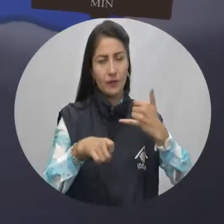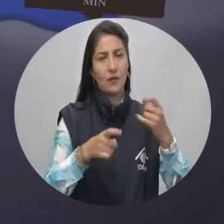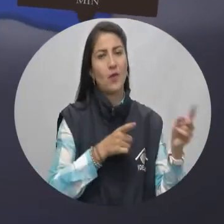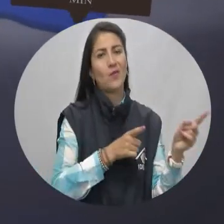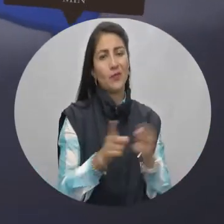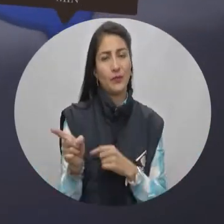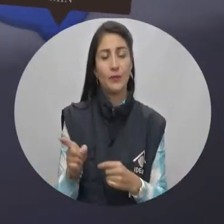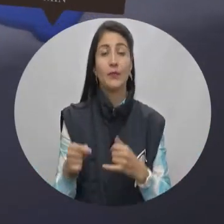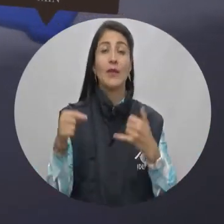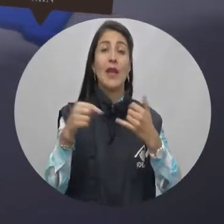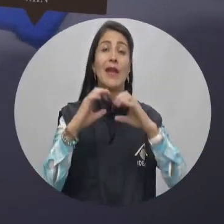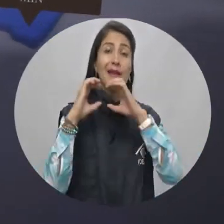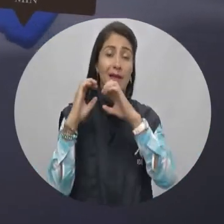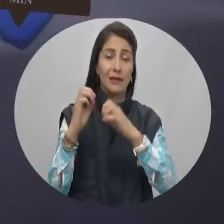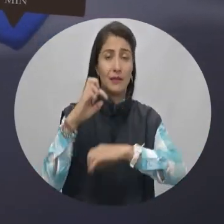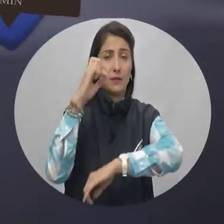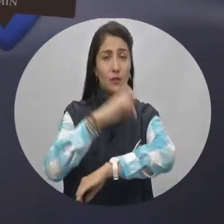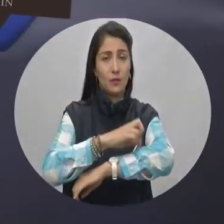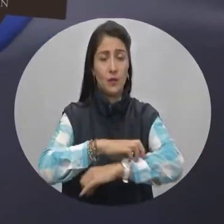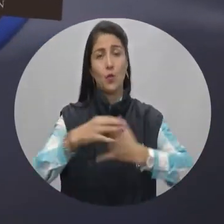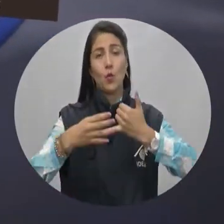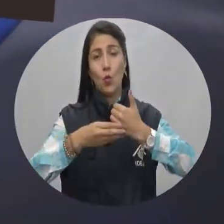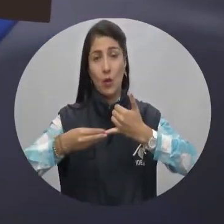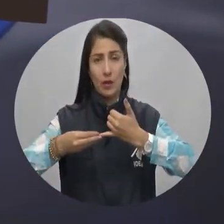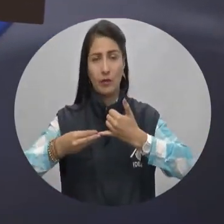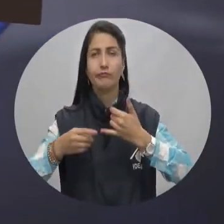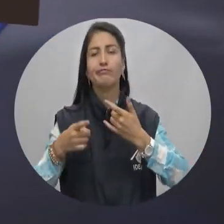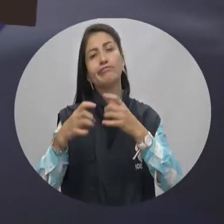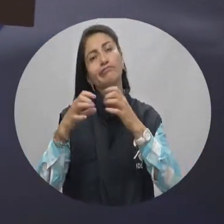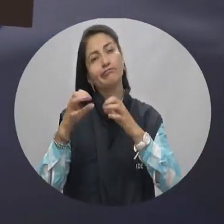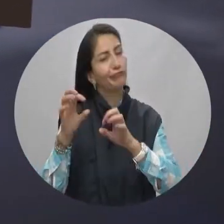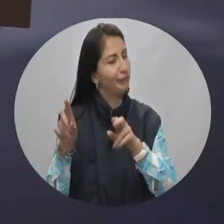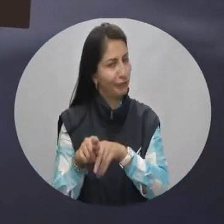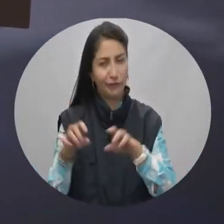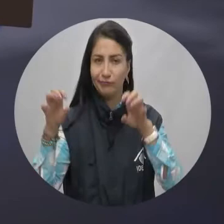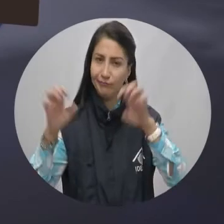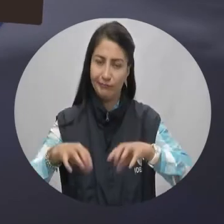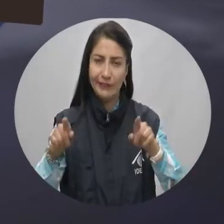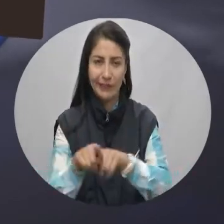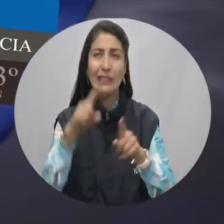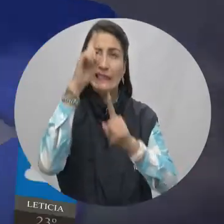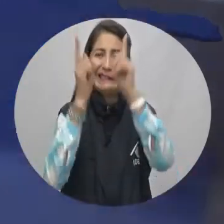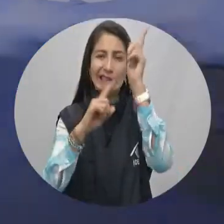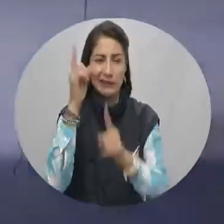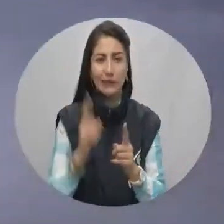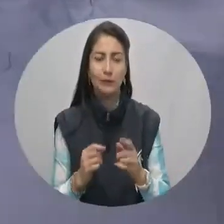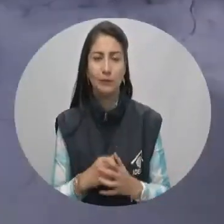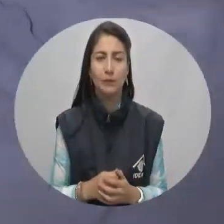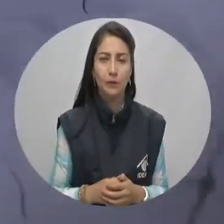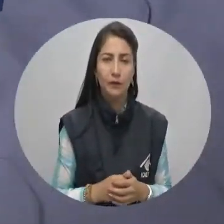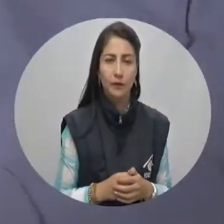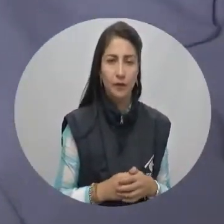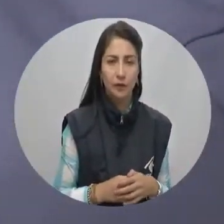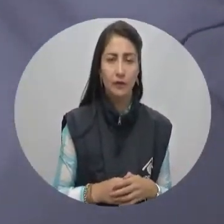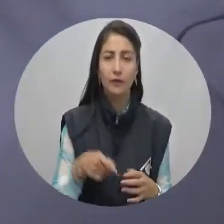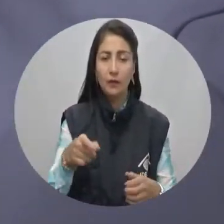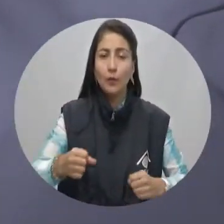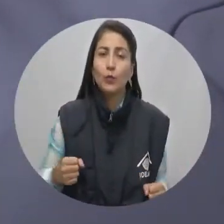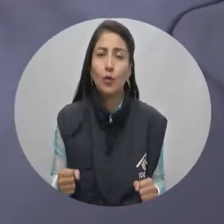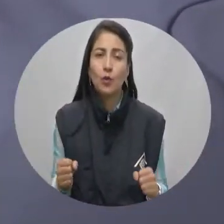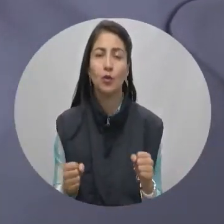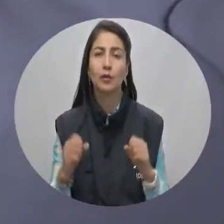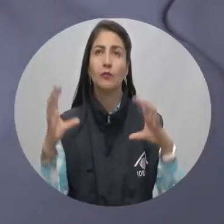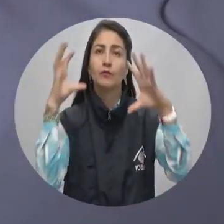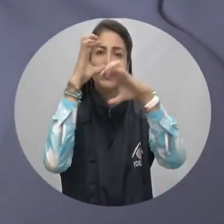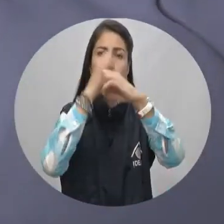Amazonas, Guainía, Baupés y Guaviare, porque tampoco se descartan tormentas eléctricas. Siguen las lluvias ligeras en Putumayo y